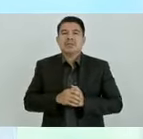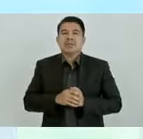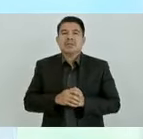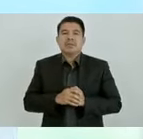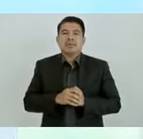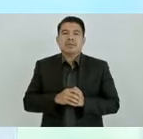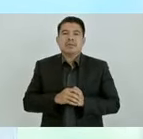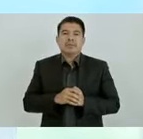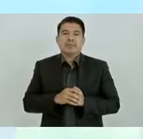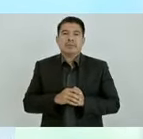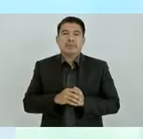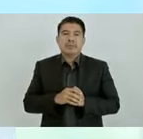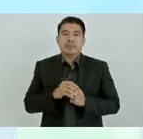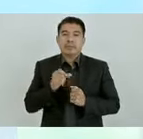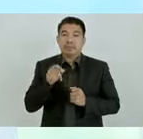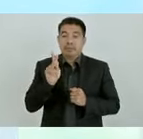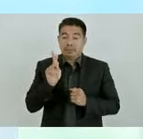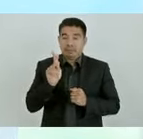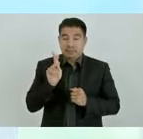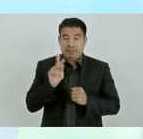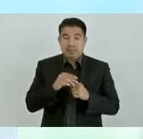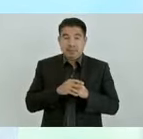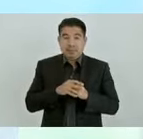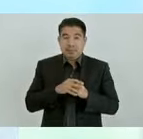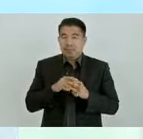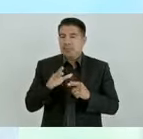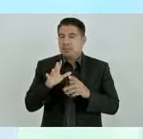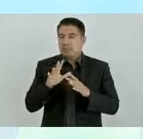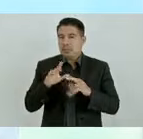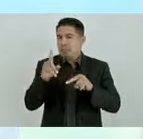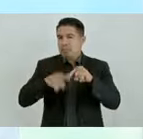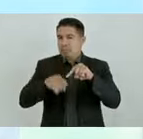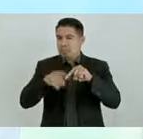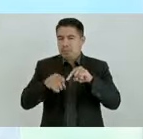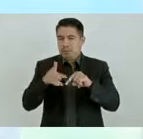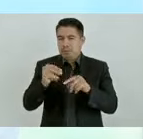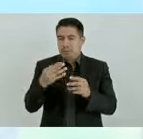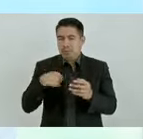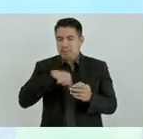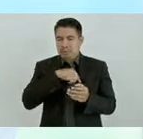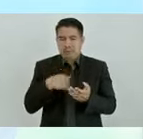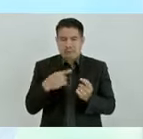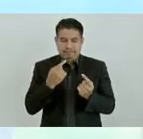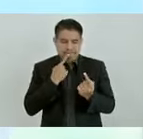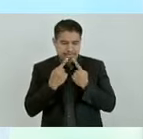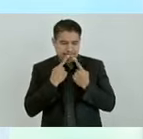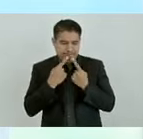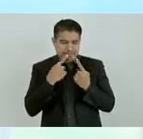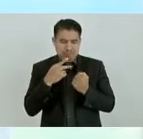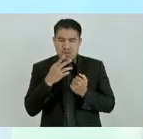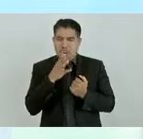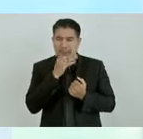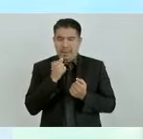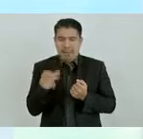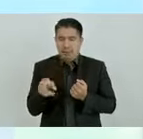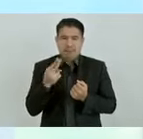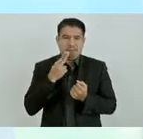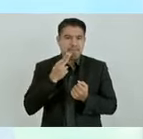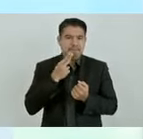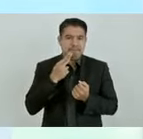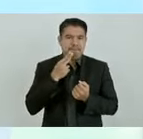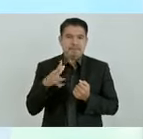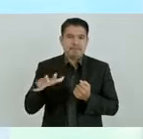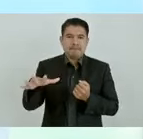se esgrimió de que no podía funcionar el nuevo aeropuerto con